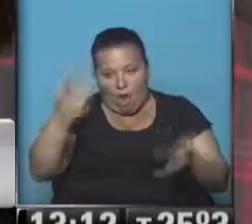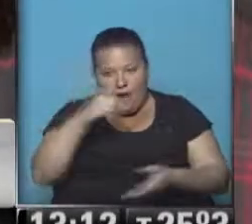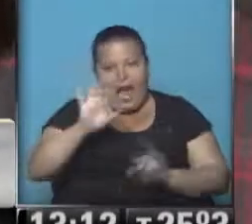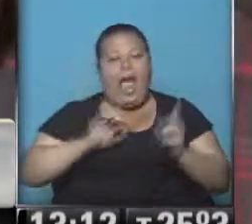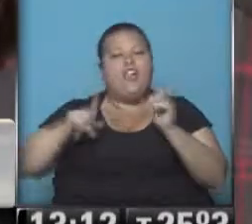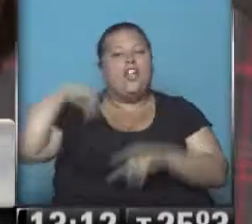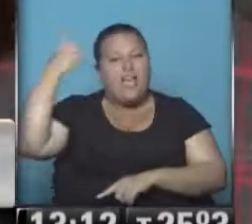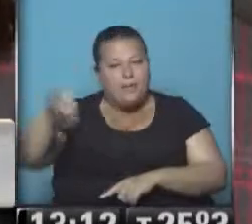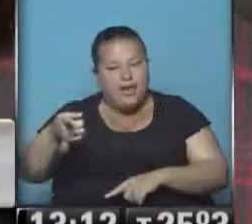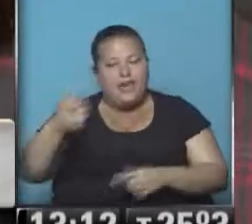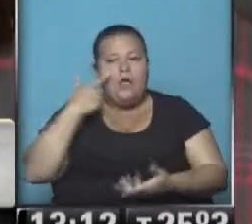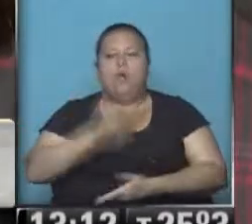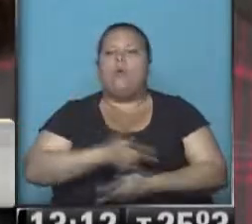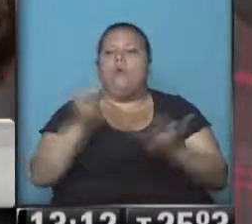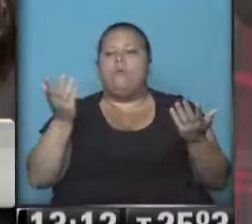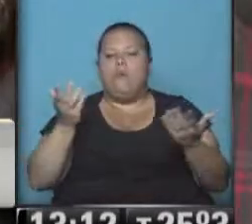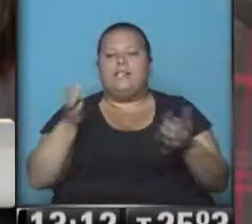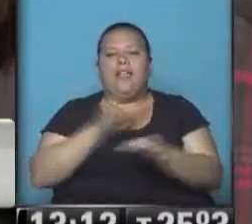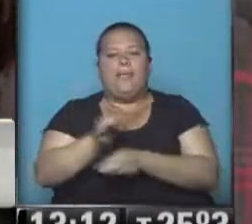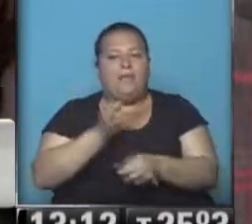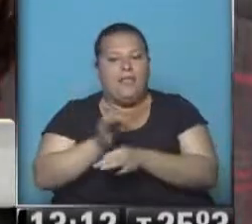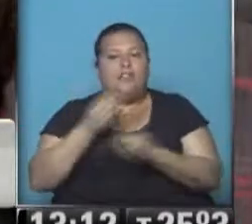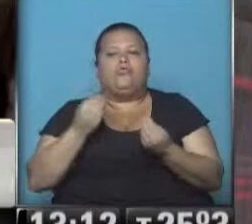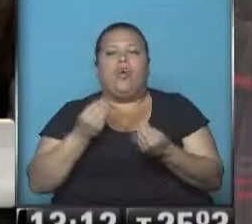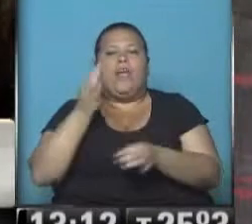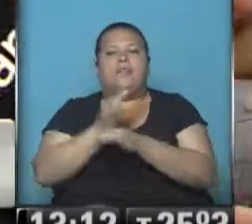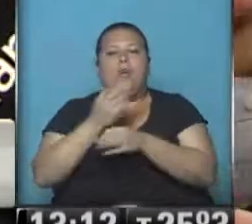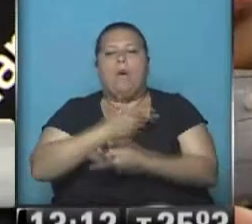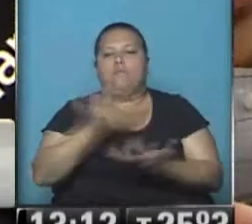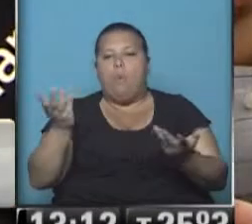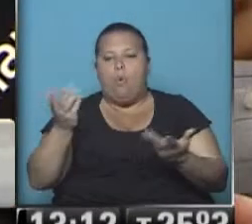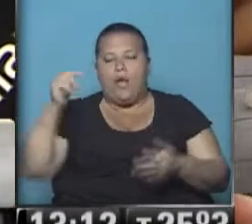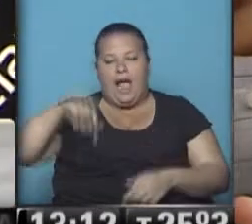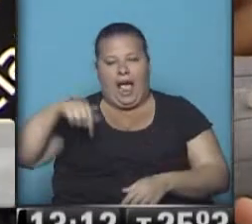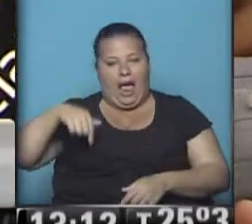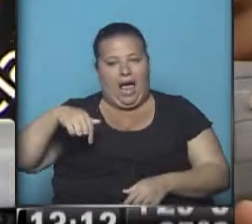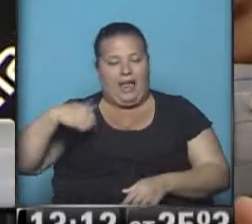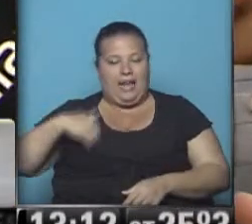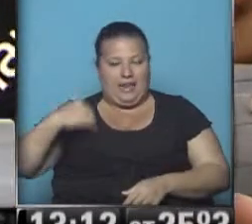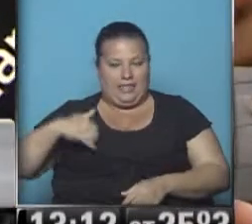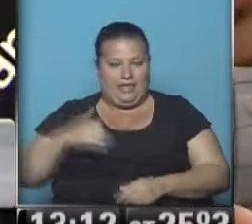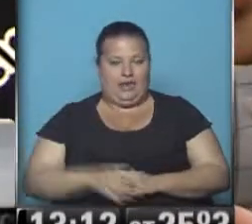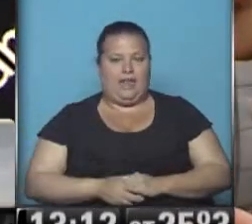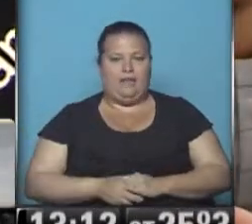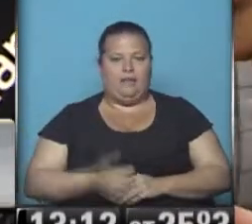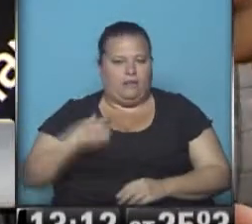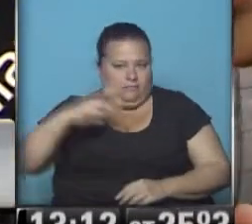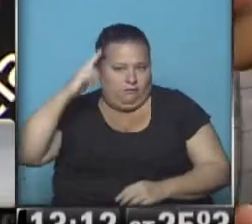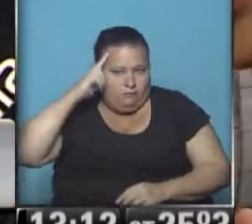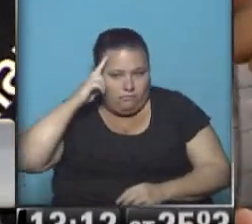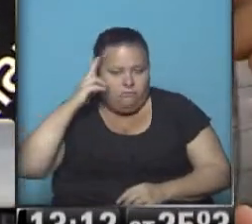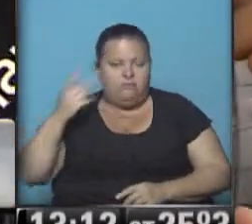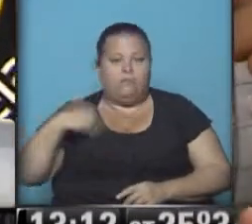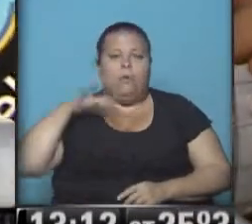viene vamos a hacer una muestra pedagógica de lo que hacen las escuelas públicas en este país. La respetábamos en